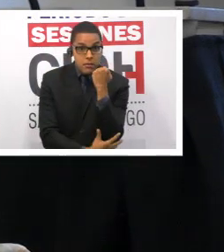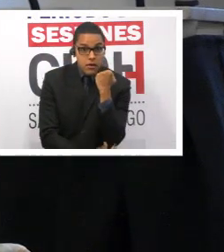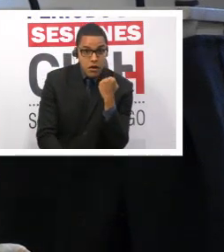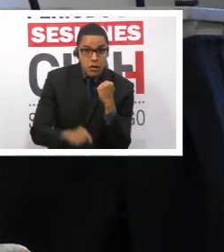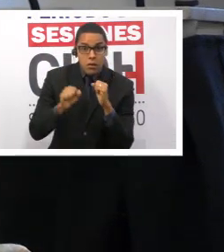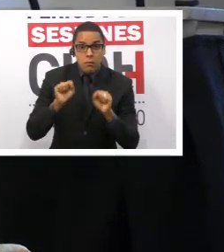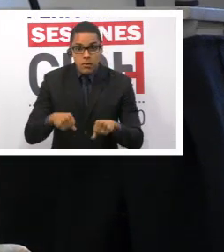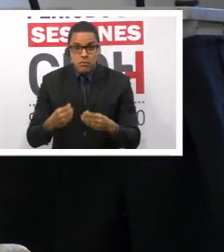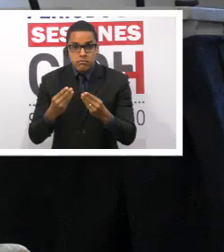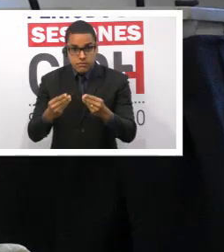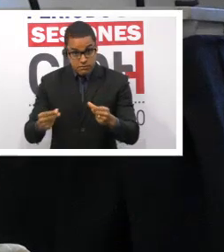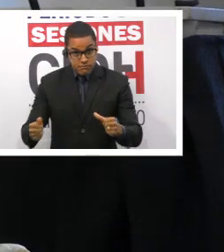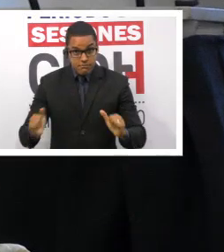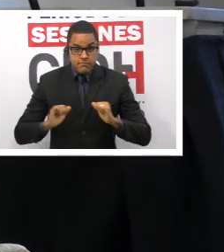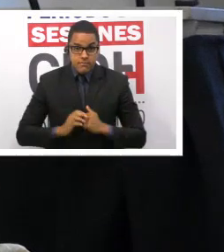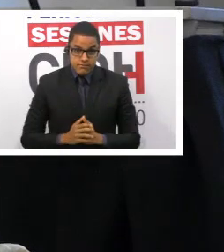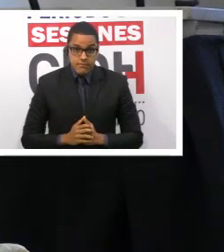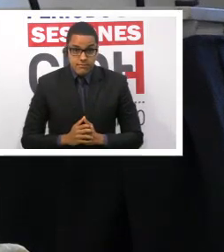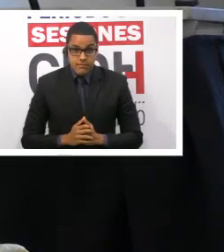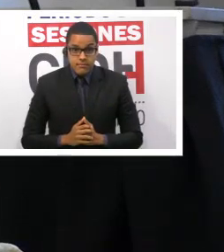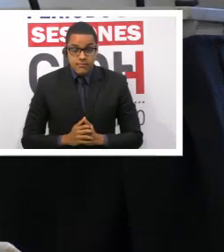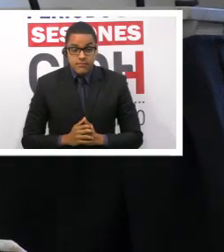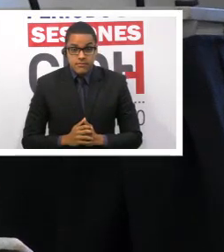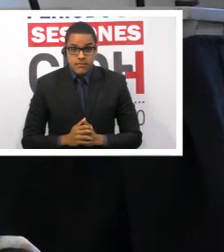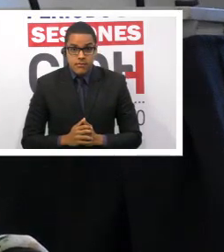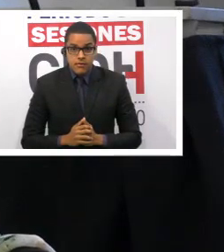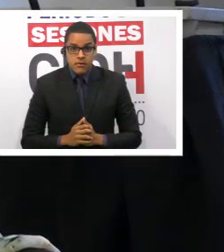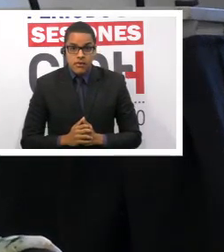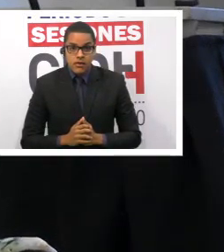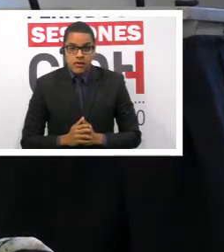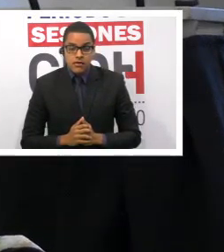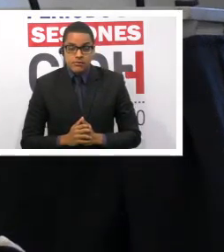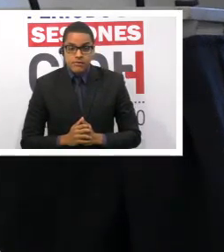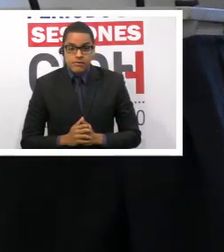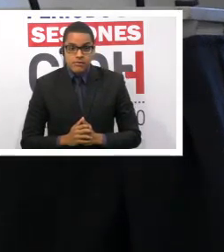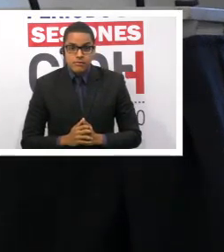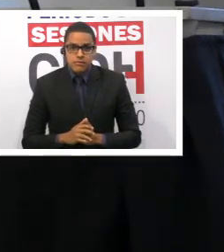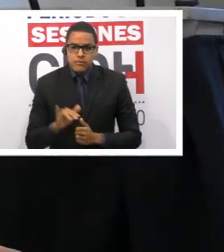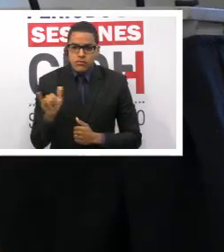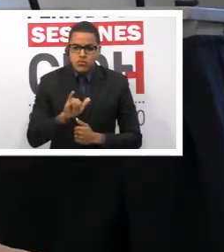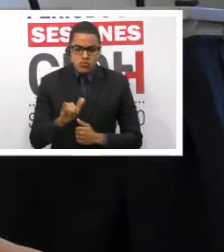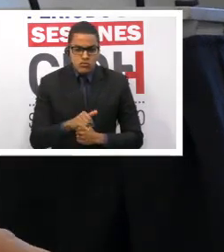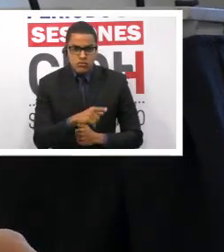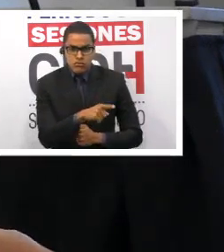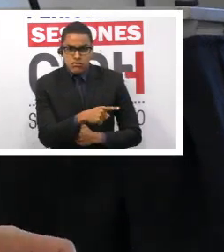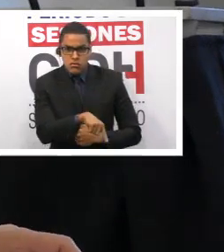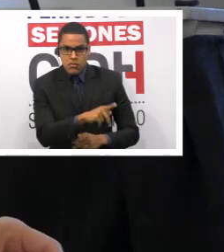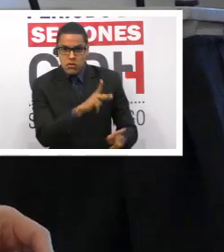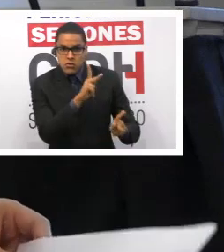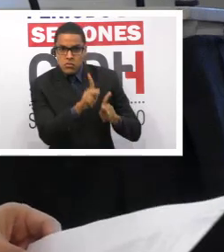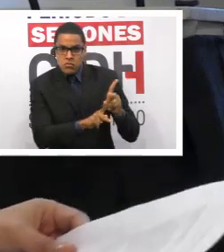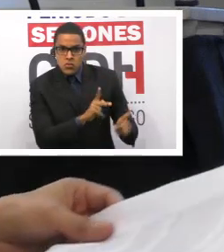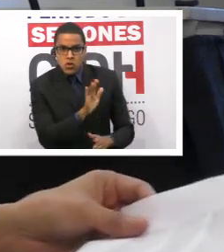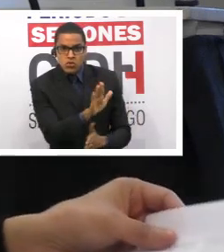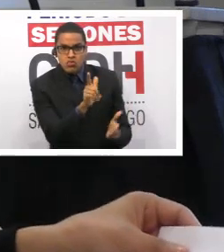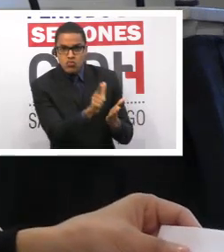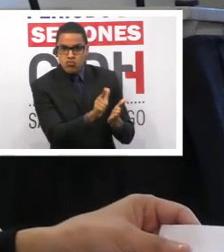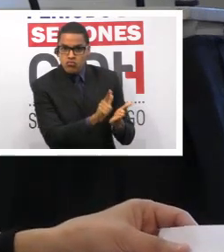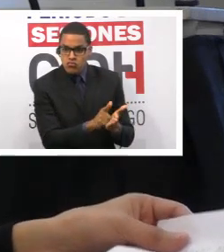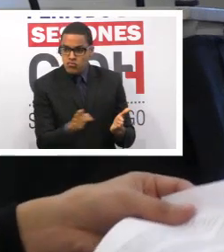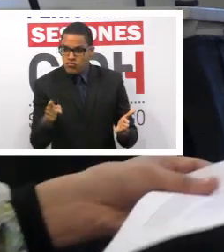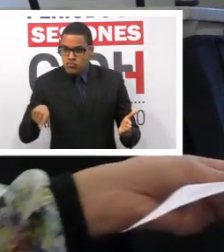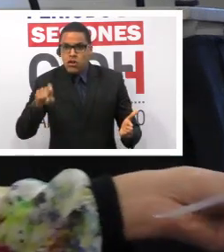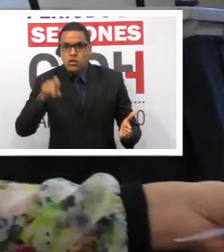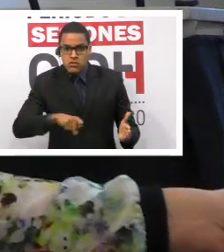la región se afirma también que los principios de derechos humanos constituyen un marco que apuntala las funciones clave de la política